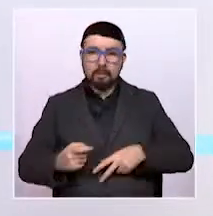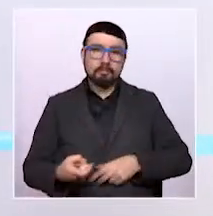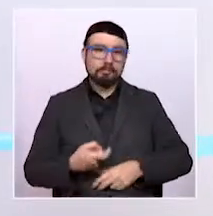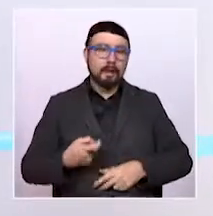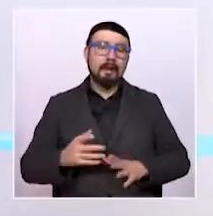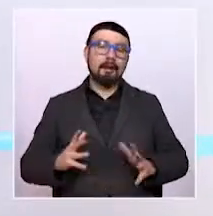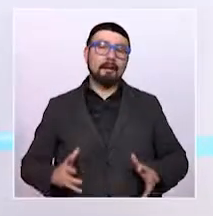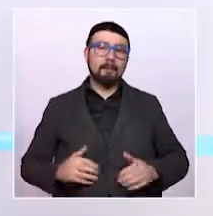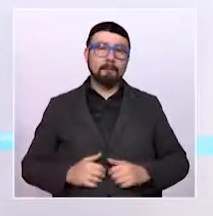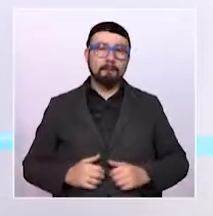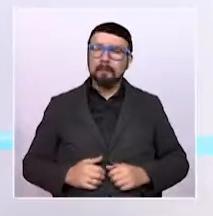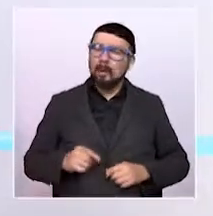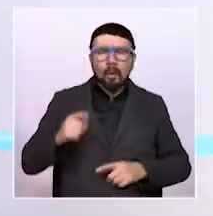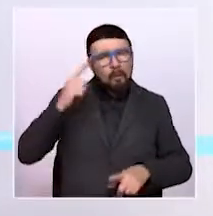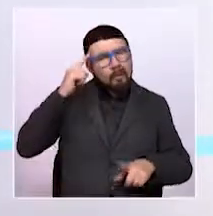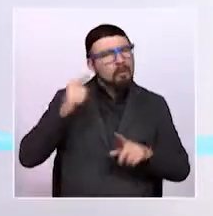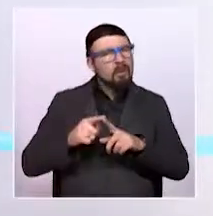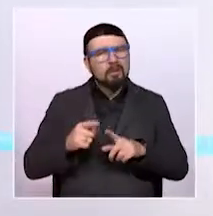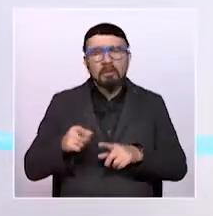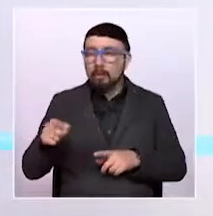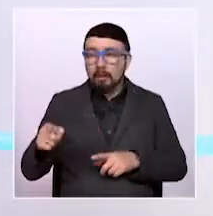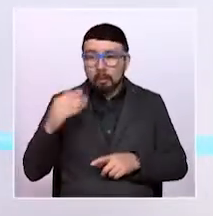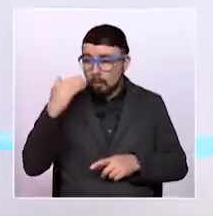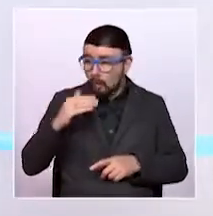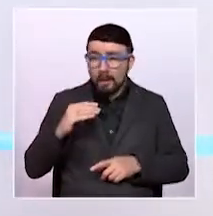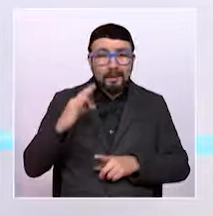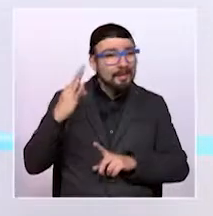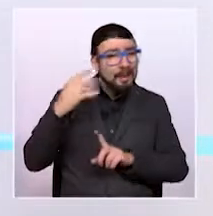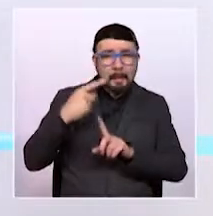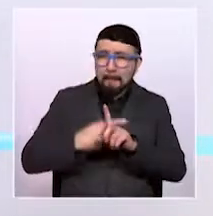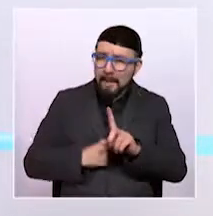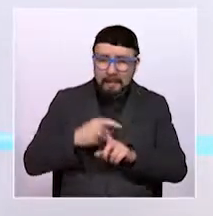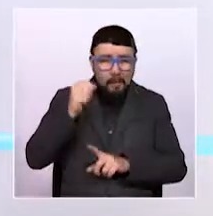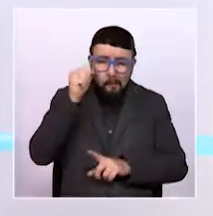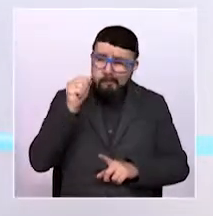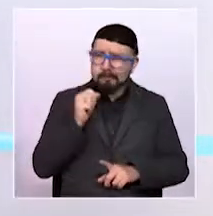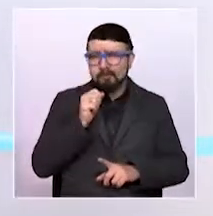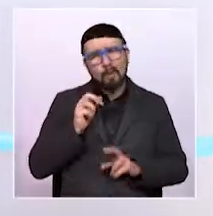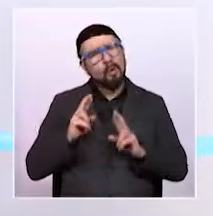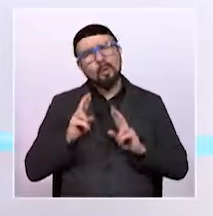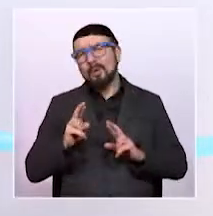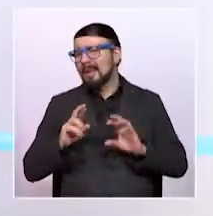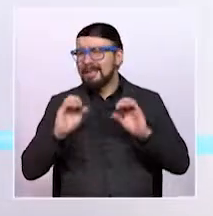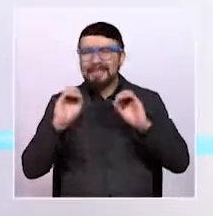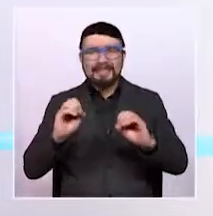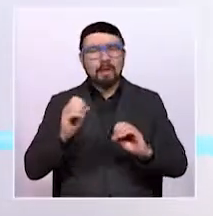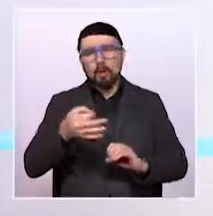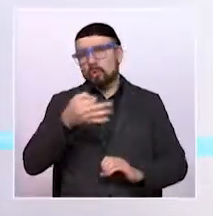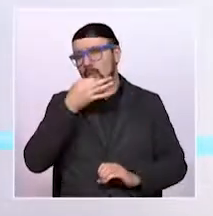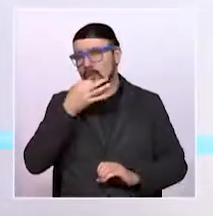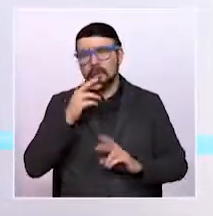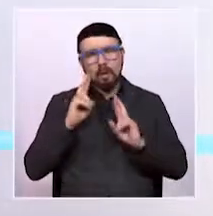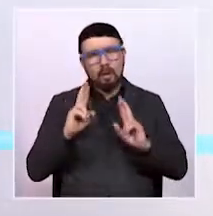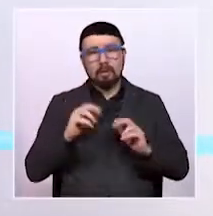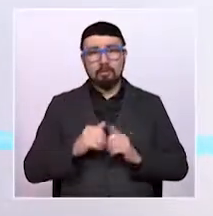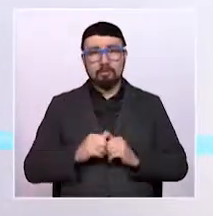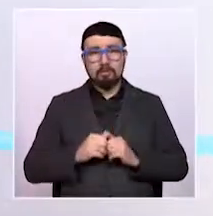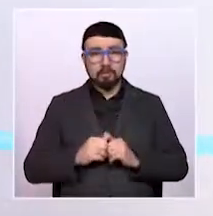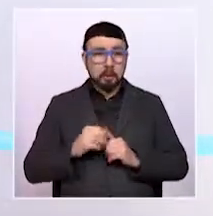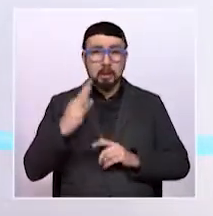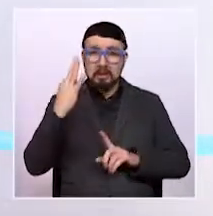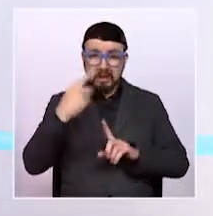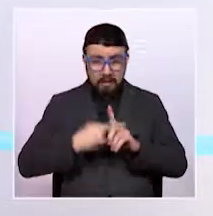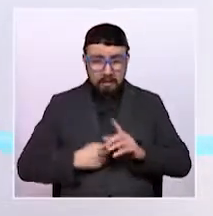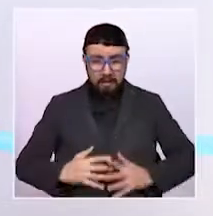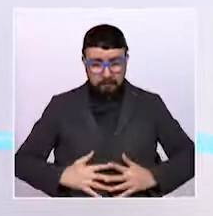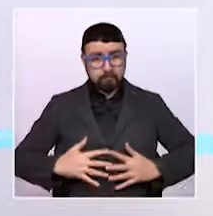paciente que tenga menos de tres meses de embarazo no recibiera ningún medicamento después de este tiempo hay muchos medicamentos que